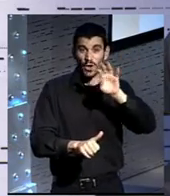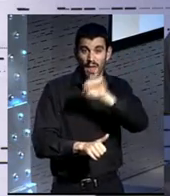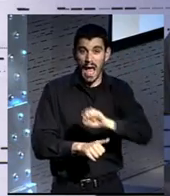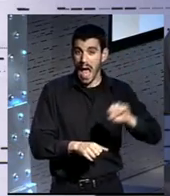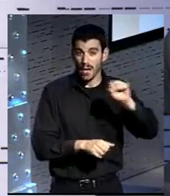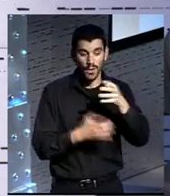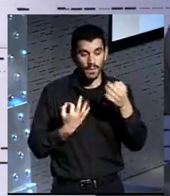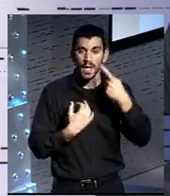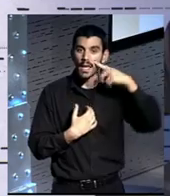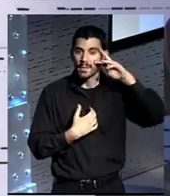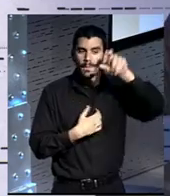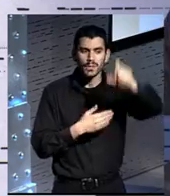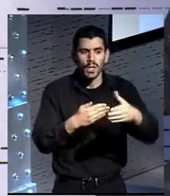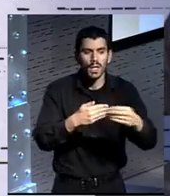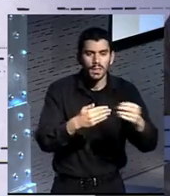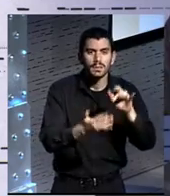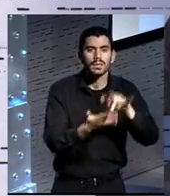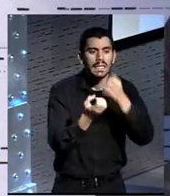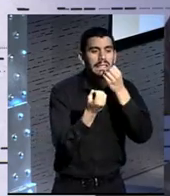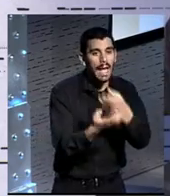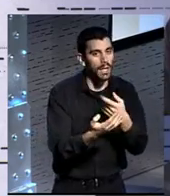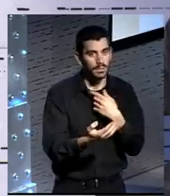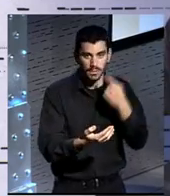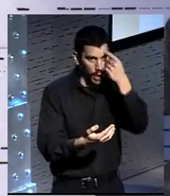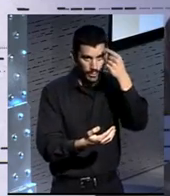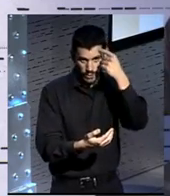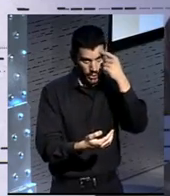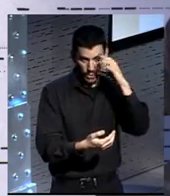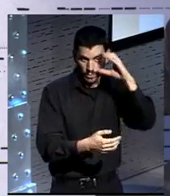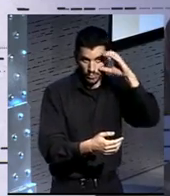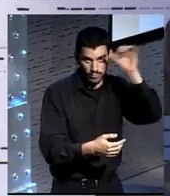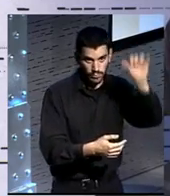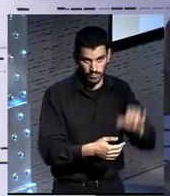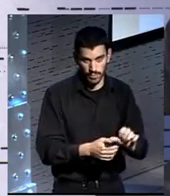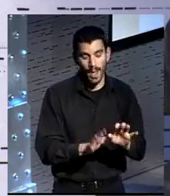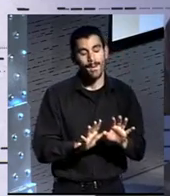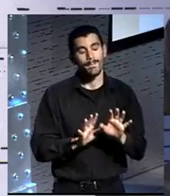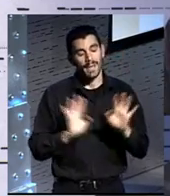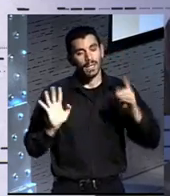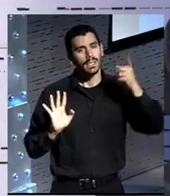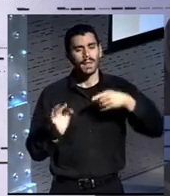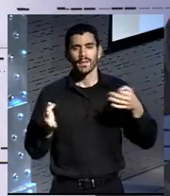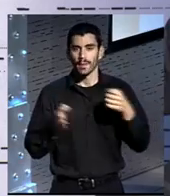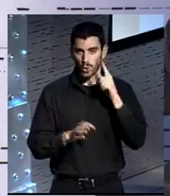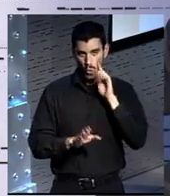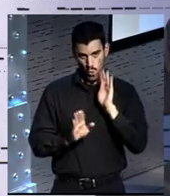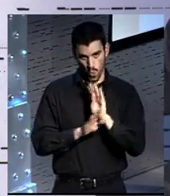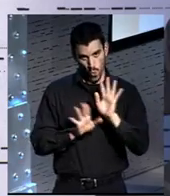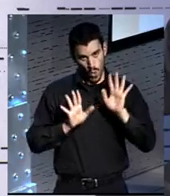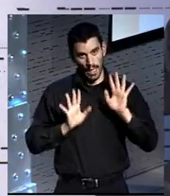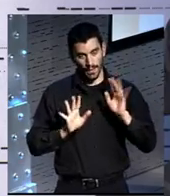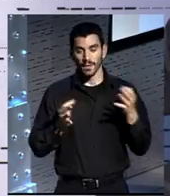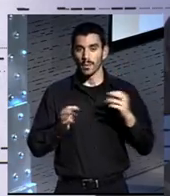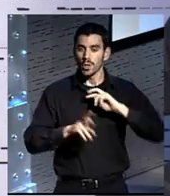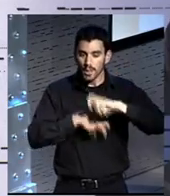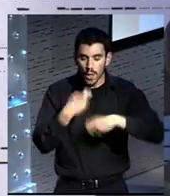por la experiencia de cliente. Y luego muchas veces tenemos que tener cuidado, porque es verdad que hay que hacer mejora continua y es verdad que hay que mirar constantemente a